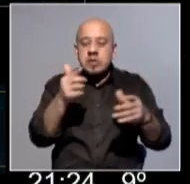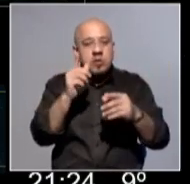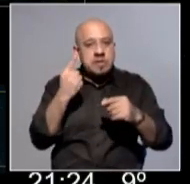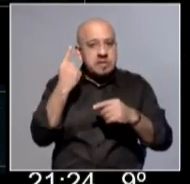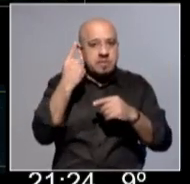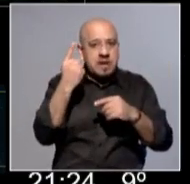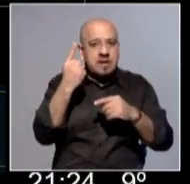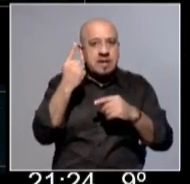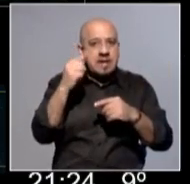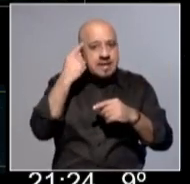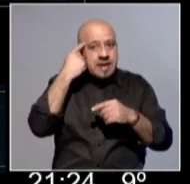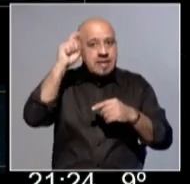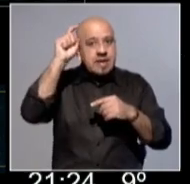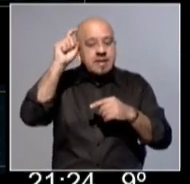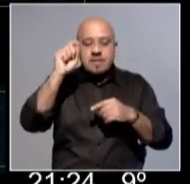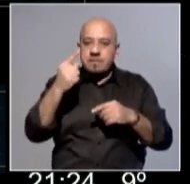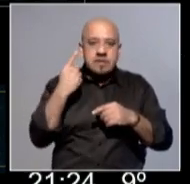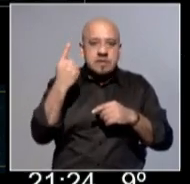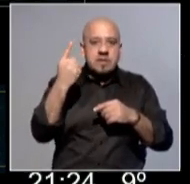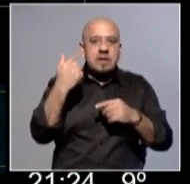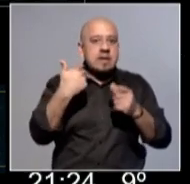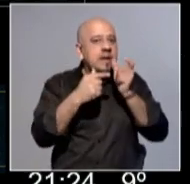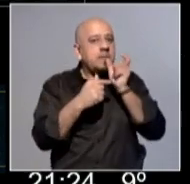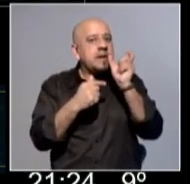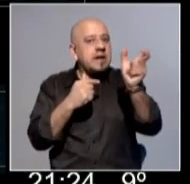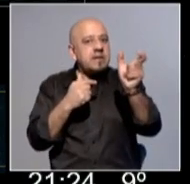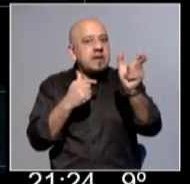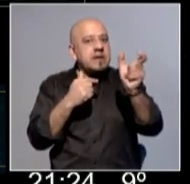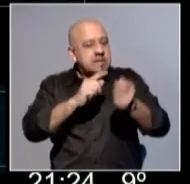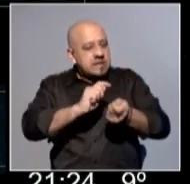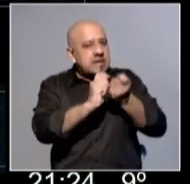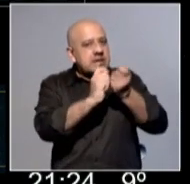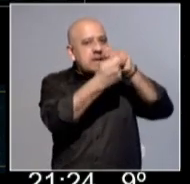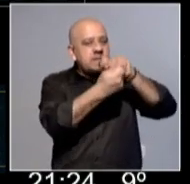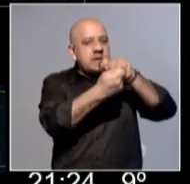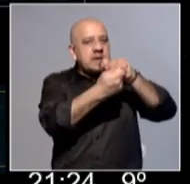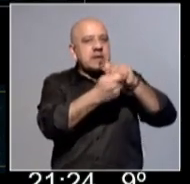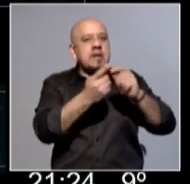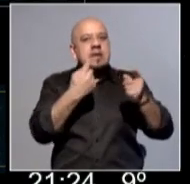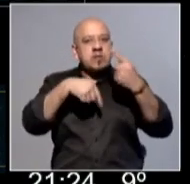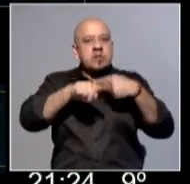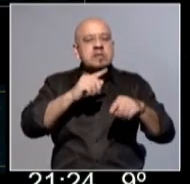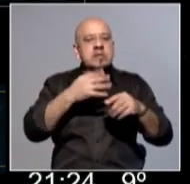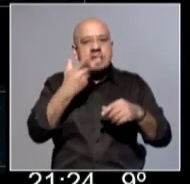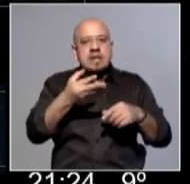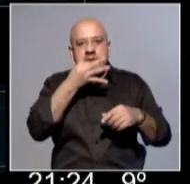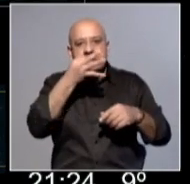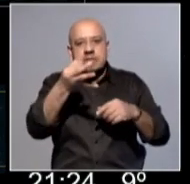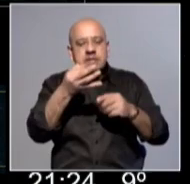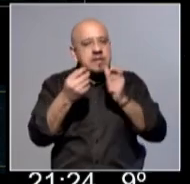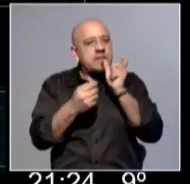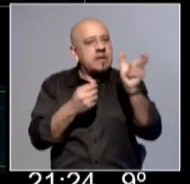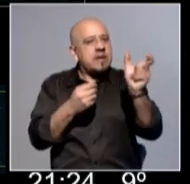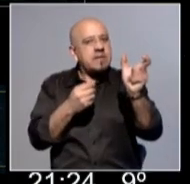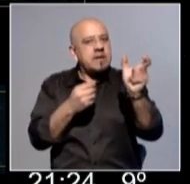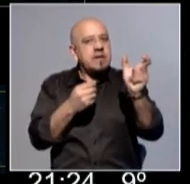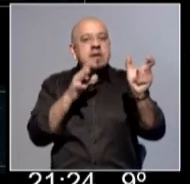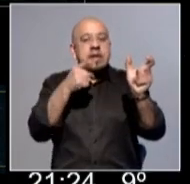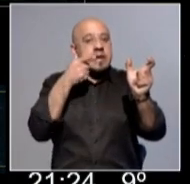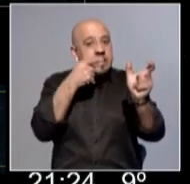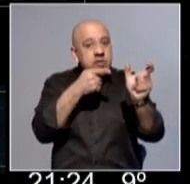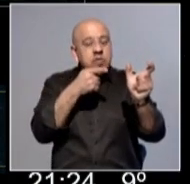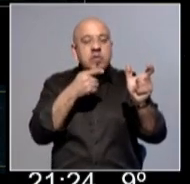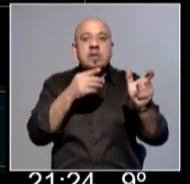gustaría dejar. Las palabras se resignifican y la disputa por el sentido y el significado de las palabras es tal